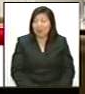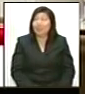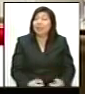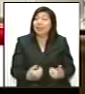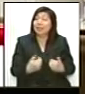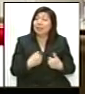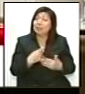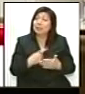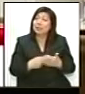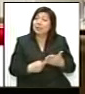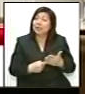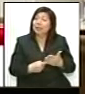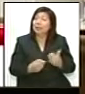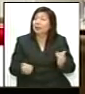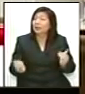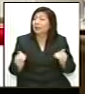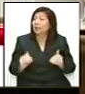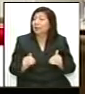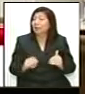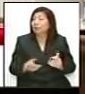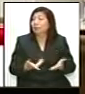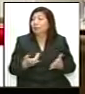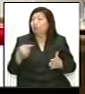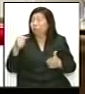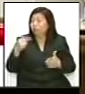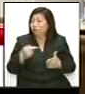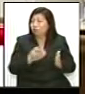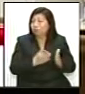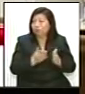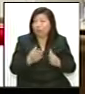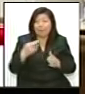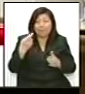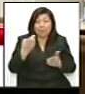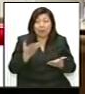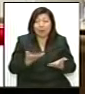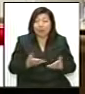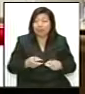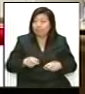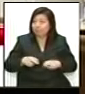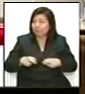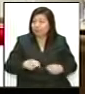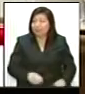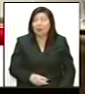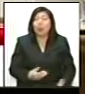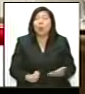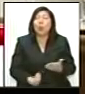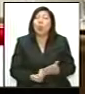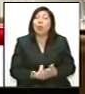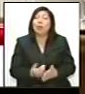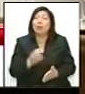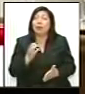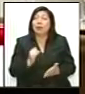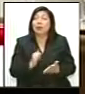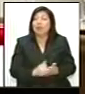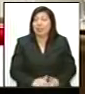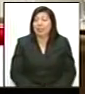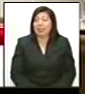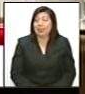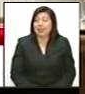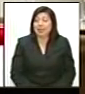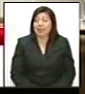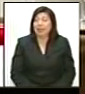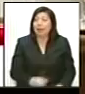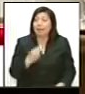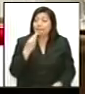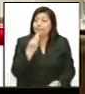que, sin caer en la xenofobia, articular una política migratoria nueva. Yo creo que esto